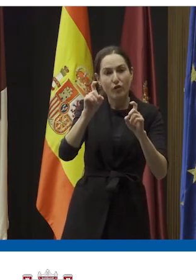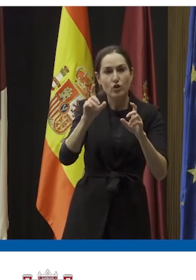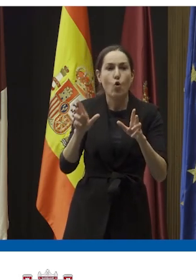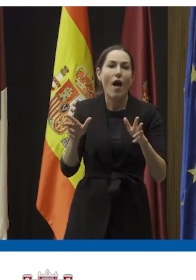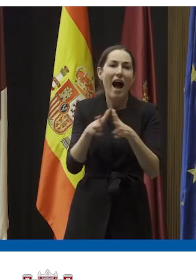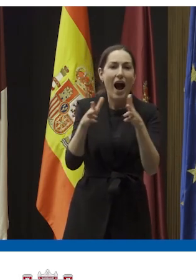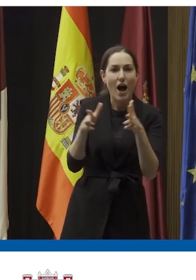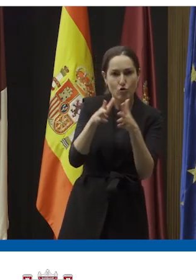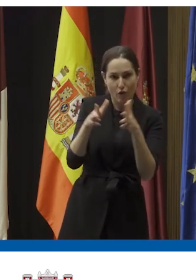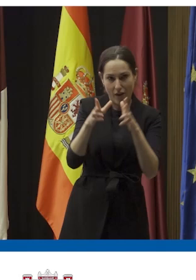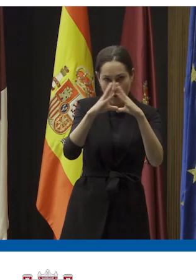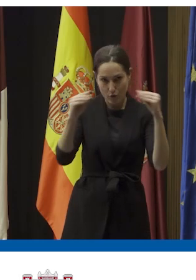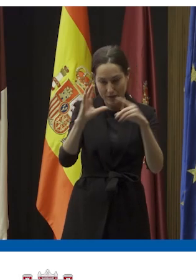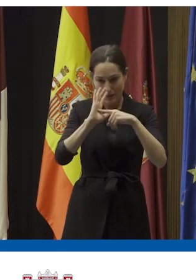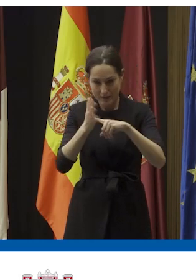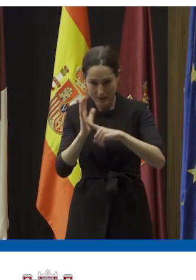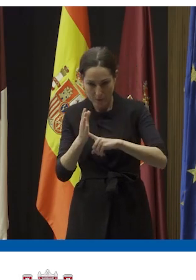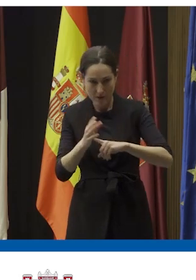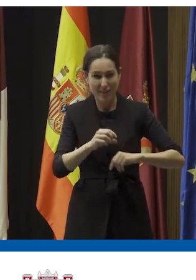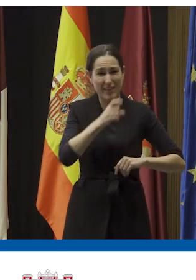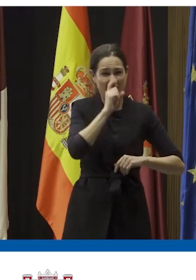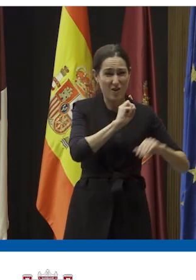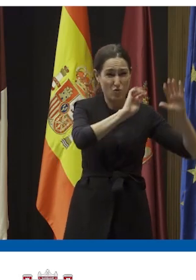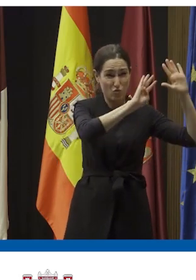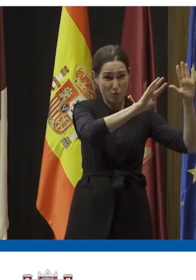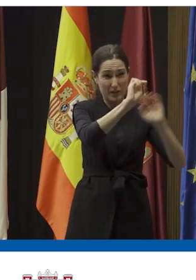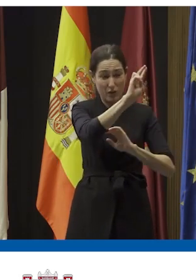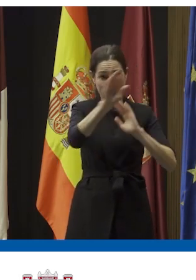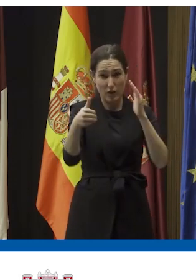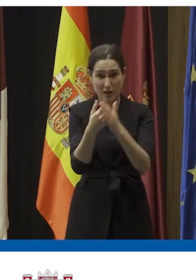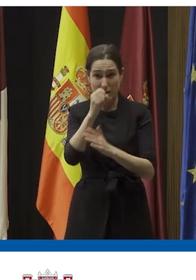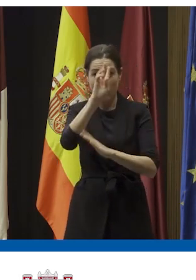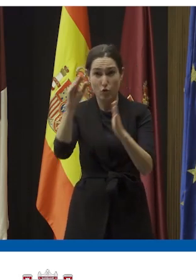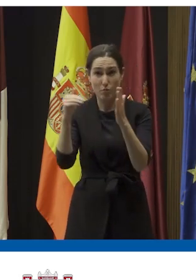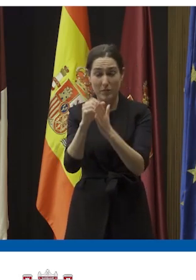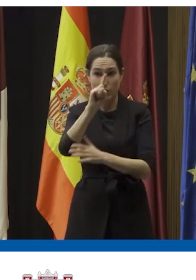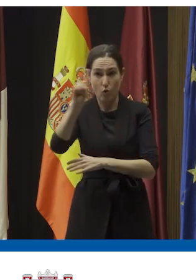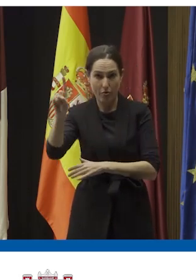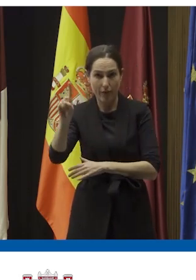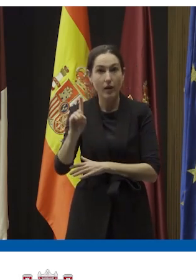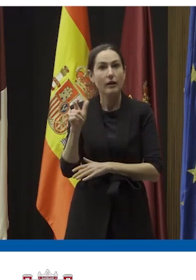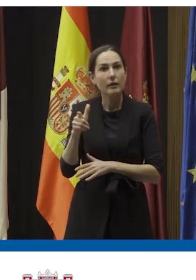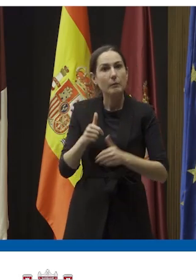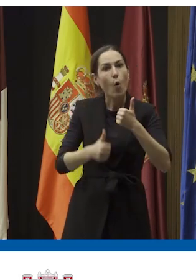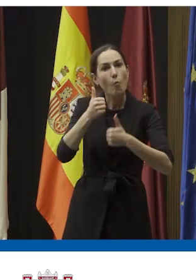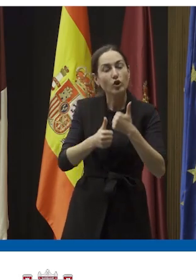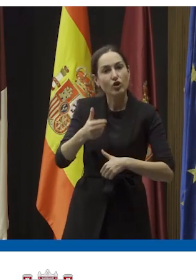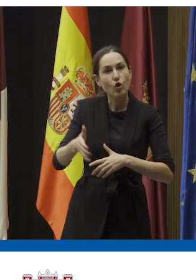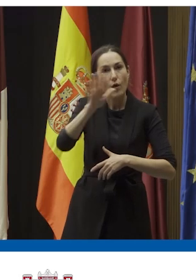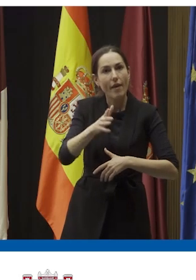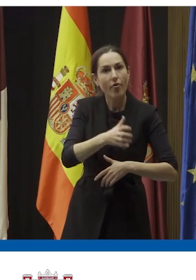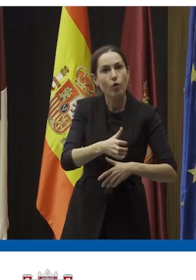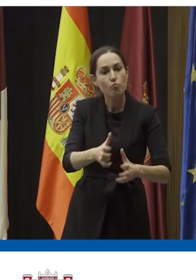desde el año 1992 hasta el 2011, cuando obtuvo la plaza por oposición nacional como